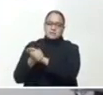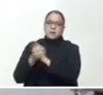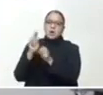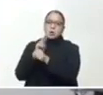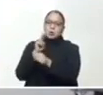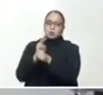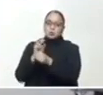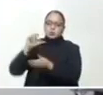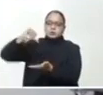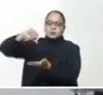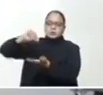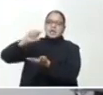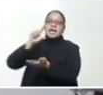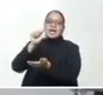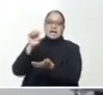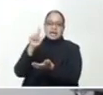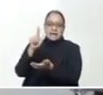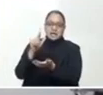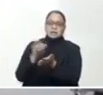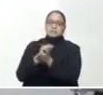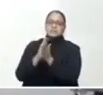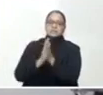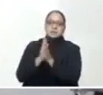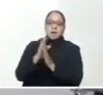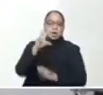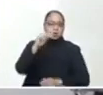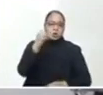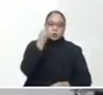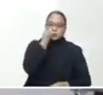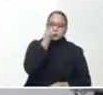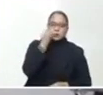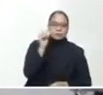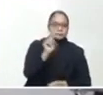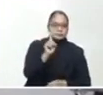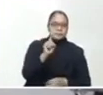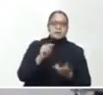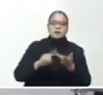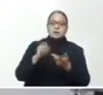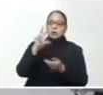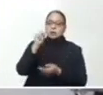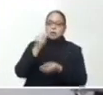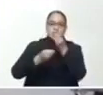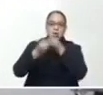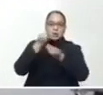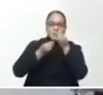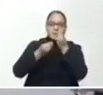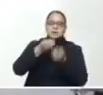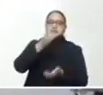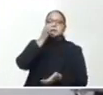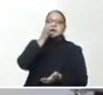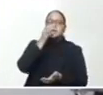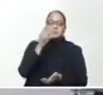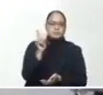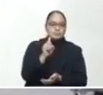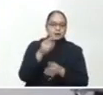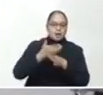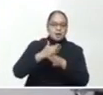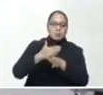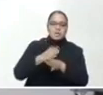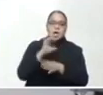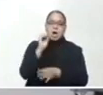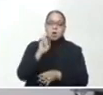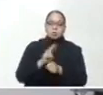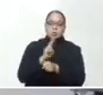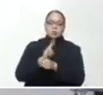uso de gel con base de alcohol, no saludar de beso y mano, no compartir bebidas ni alimentos ni artículos de uso